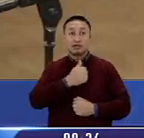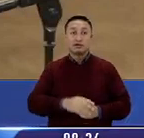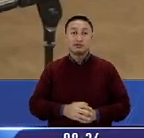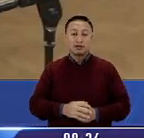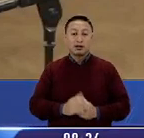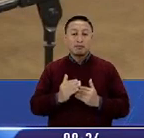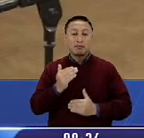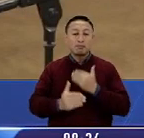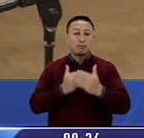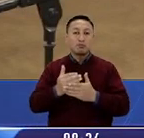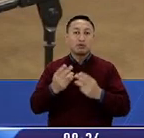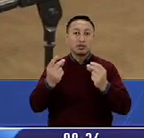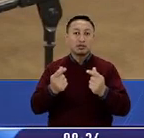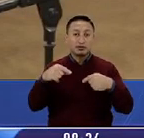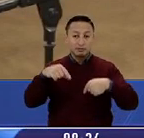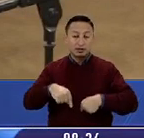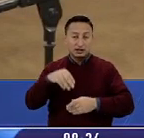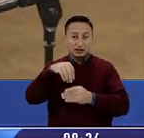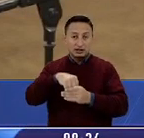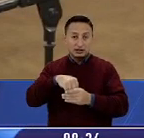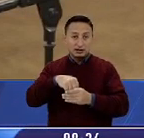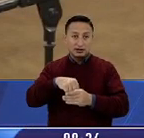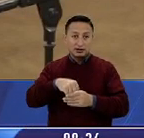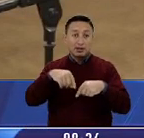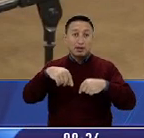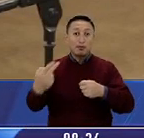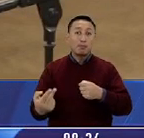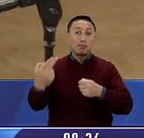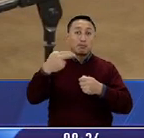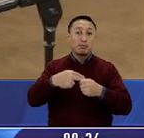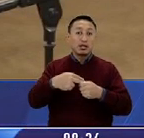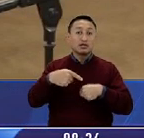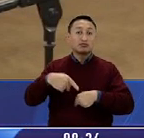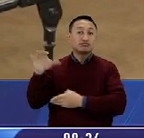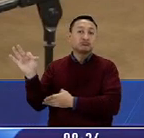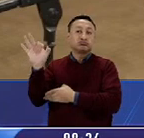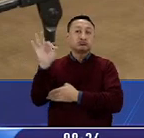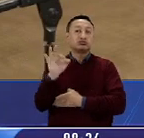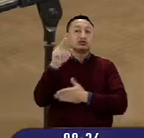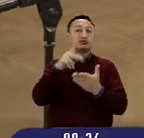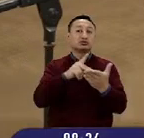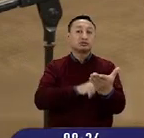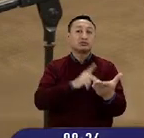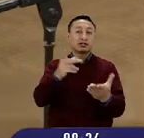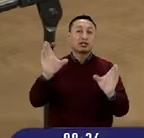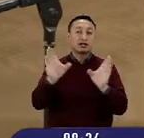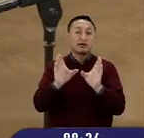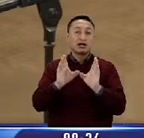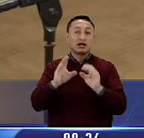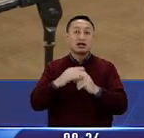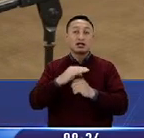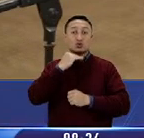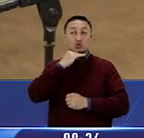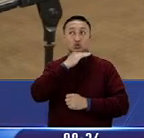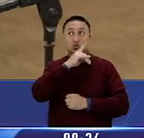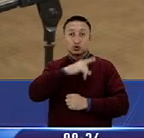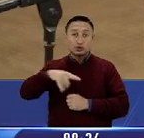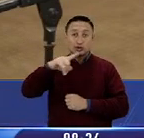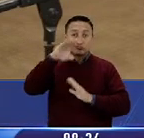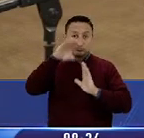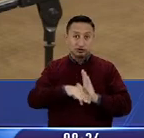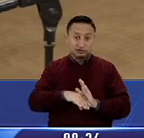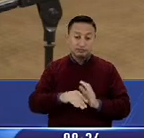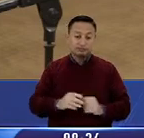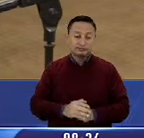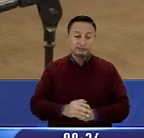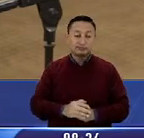procesos de aceleración e incubación cuentan con la participación de representantes de programas de certificación de gases de efecto invernadero, agencias